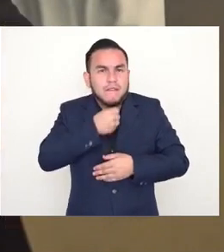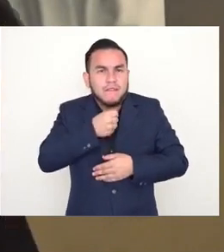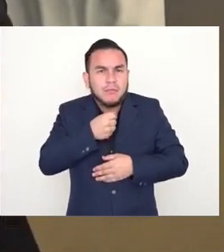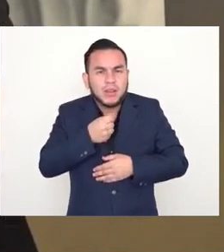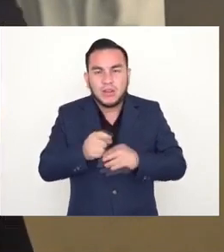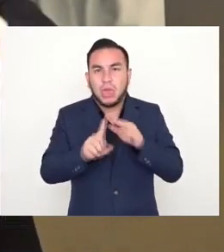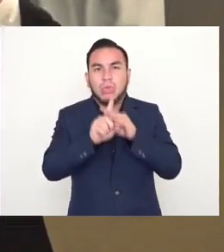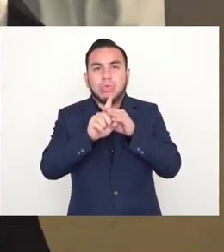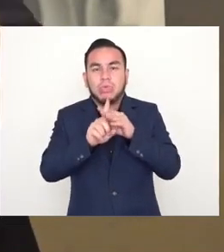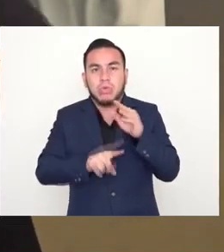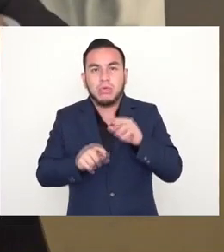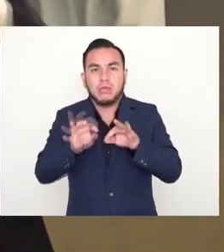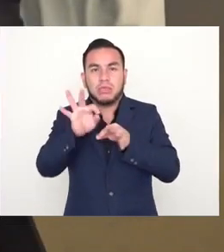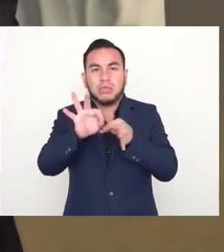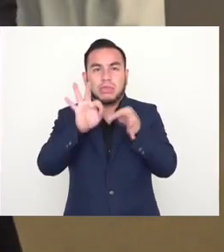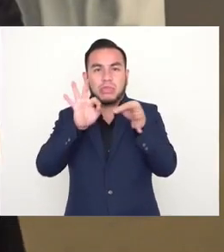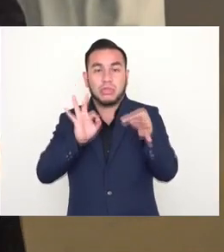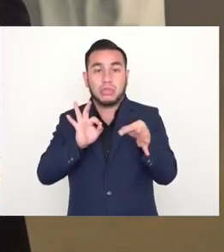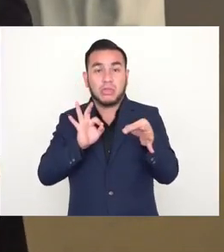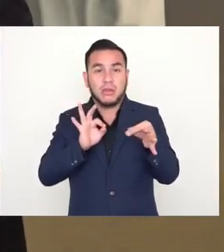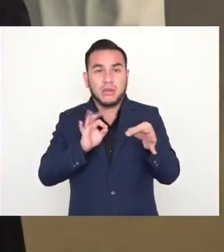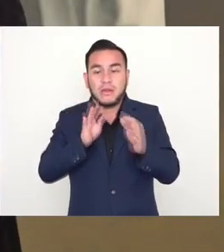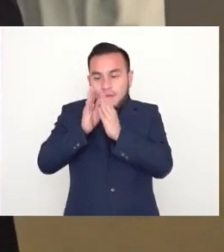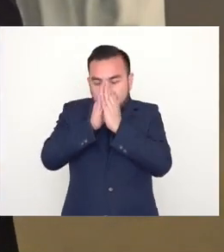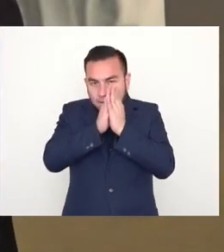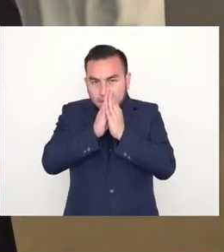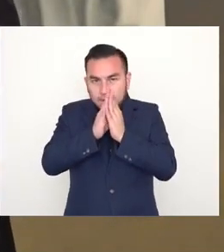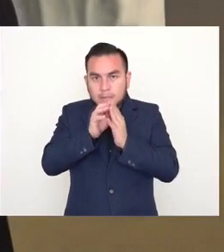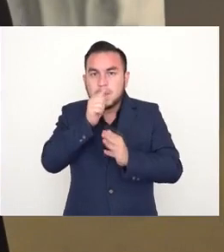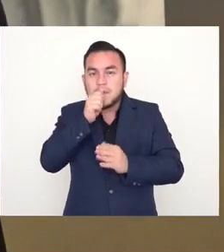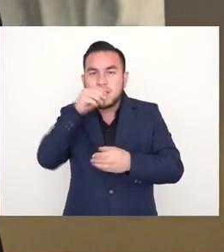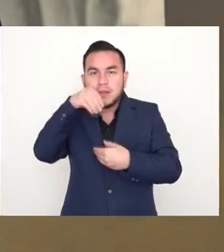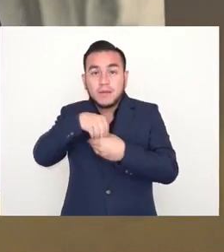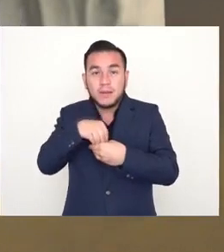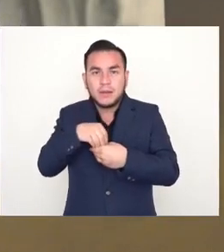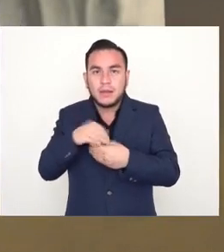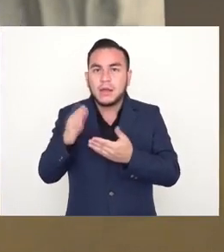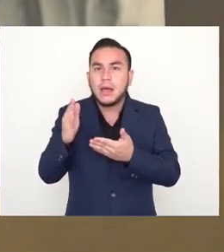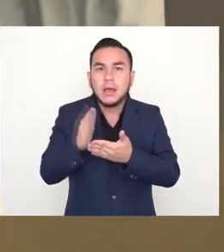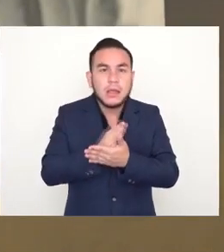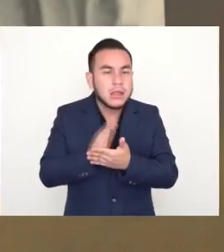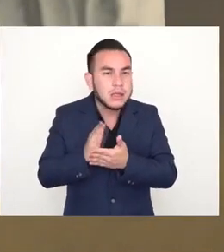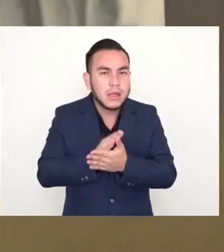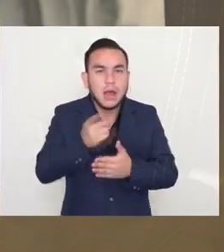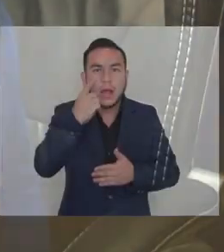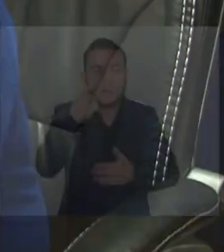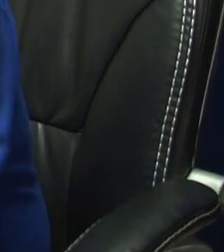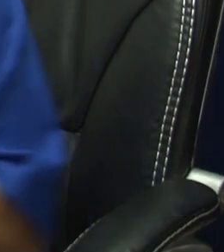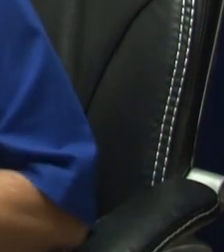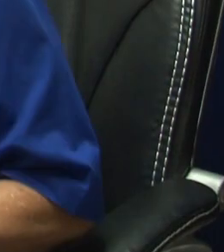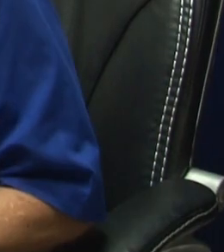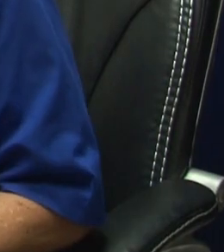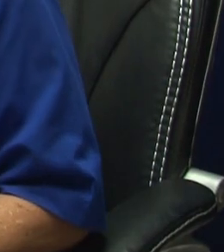destruido escondido llevado a otro lugar etcétera pero no están en el estado mayor conjunto de la fuerza armada